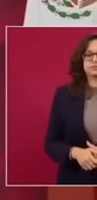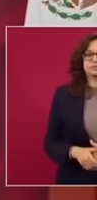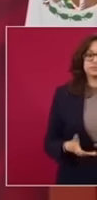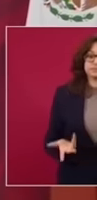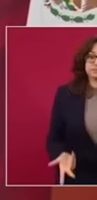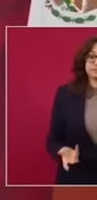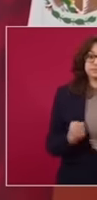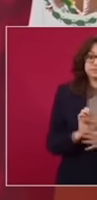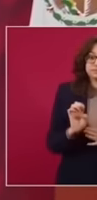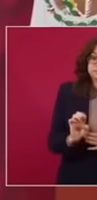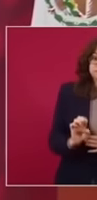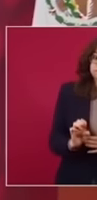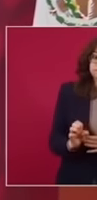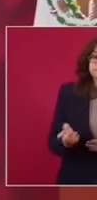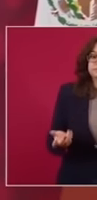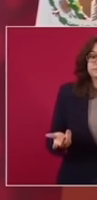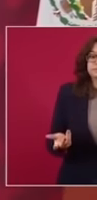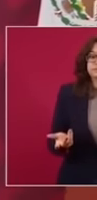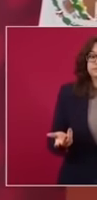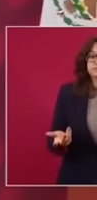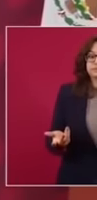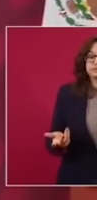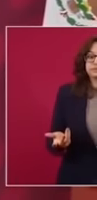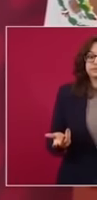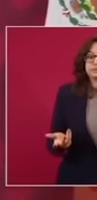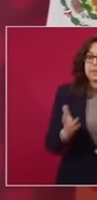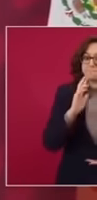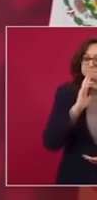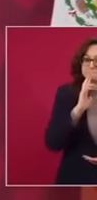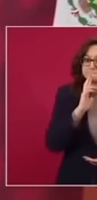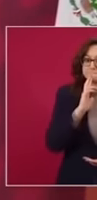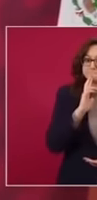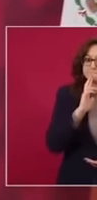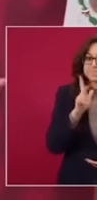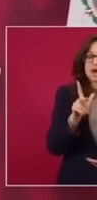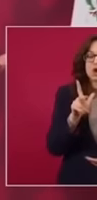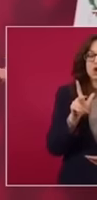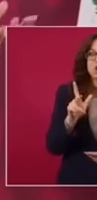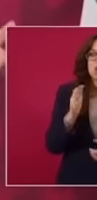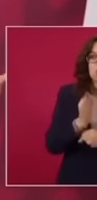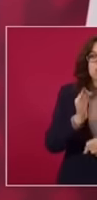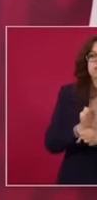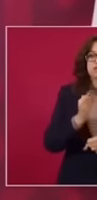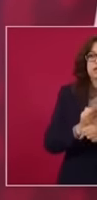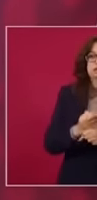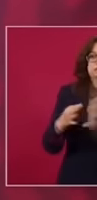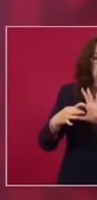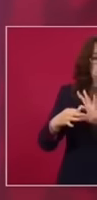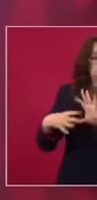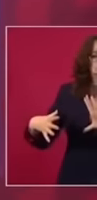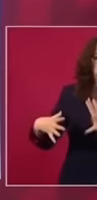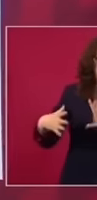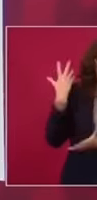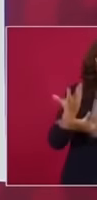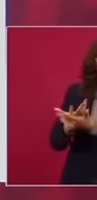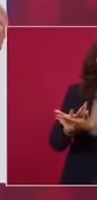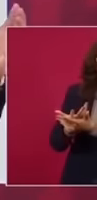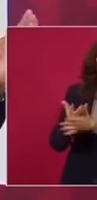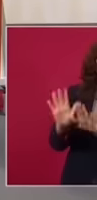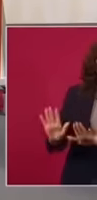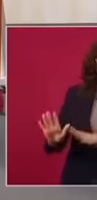entonces vale más darnos un tiempo Una